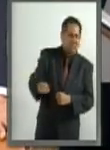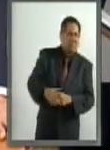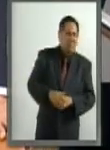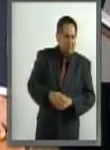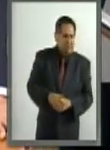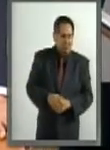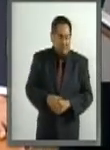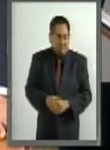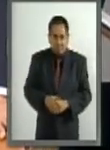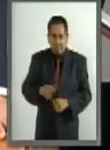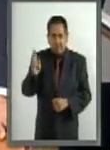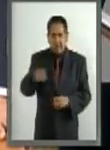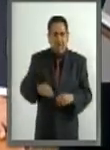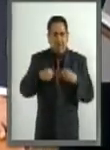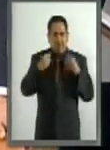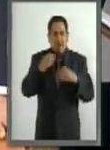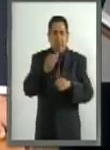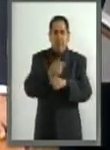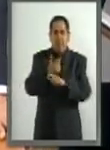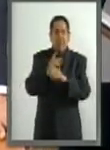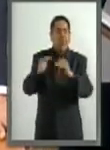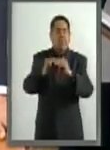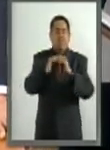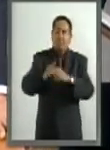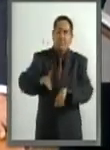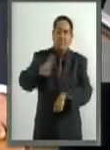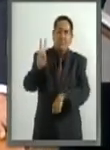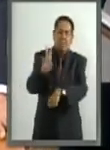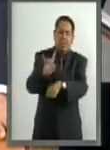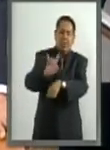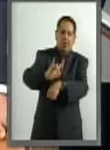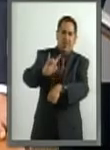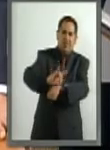Vivimos en una democracia simulada.